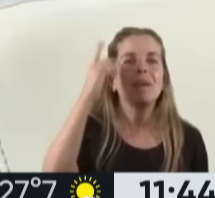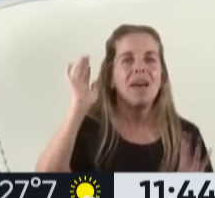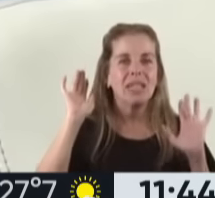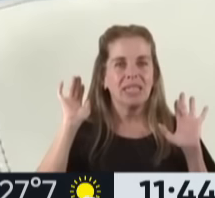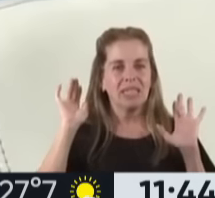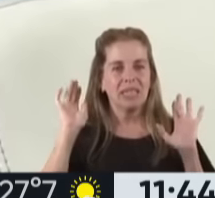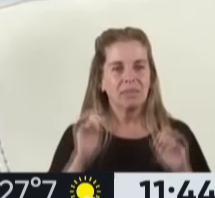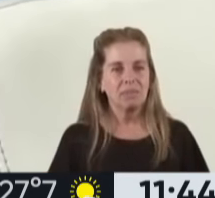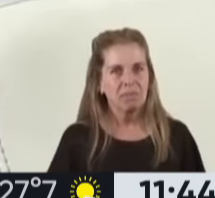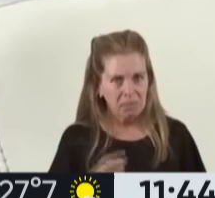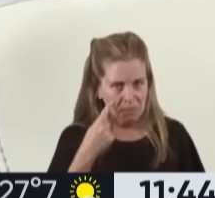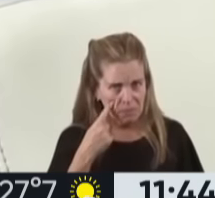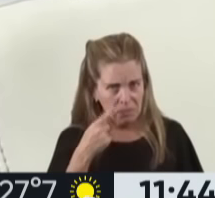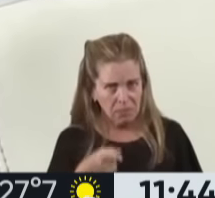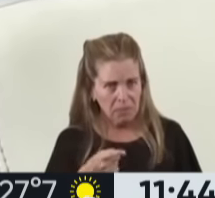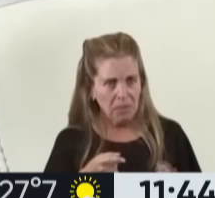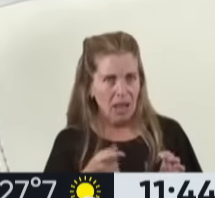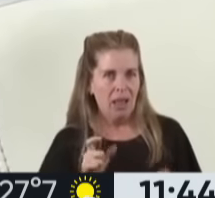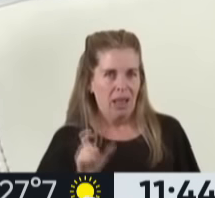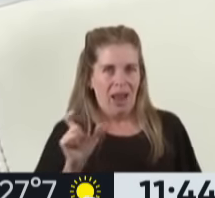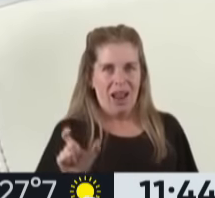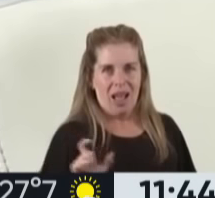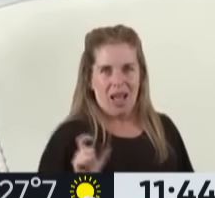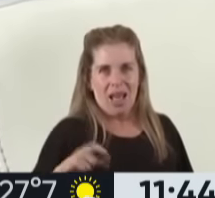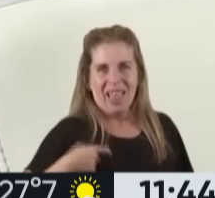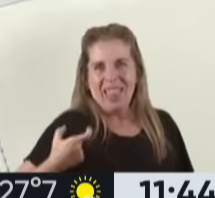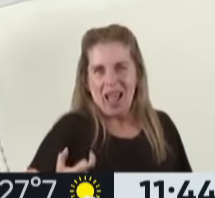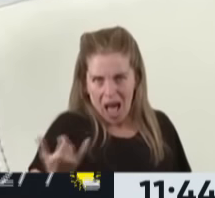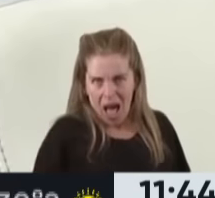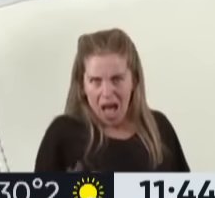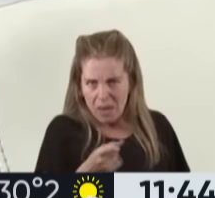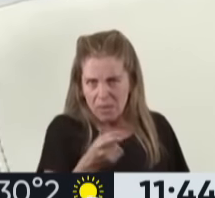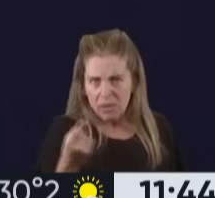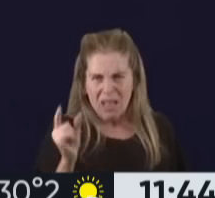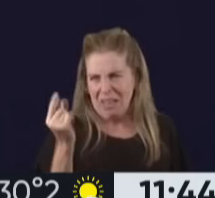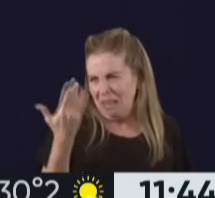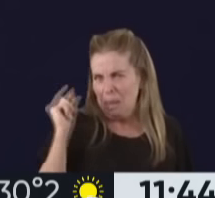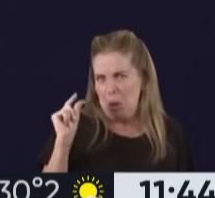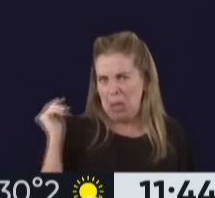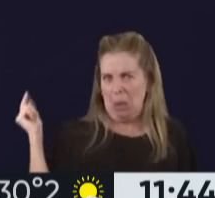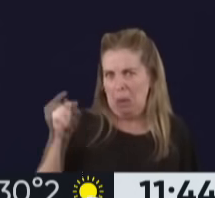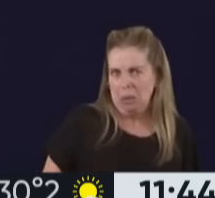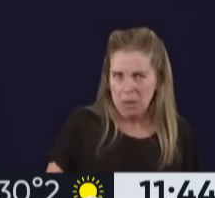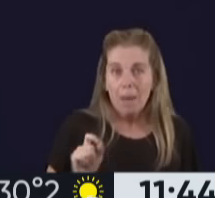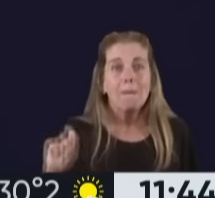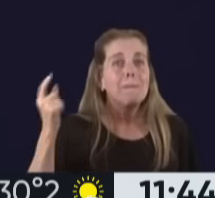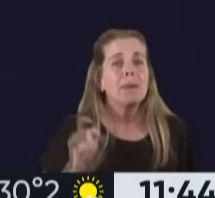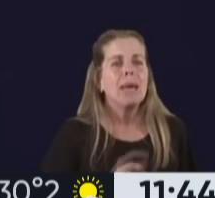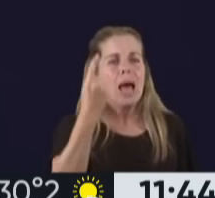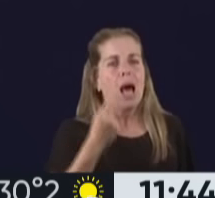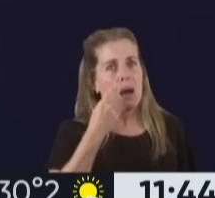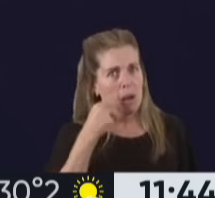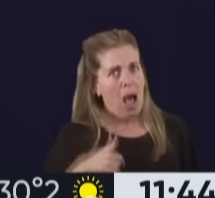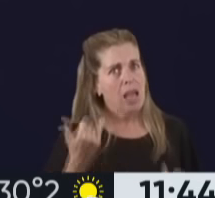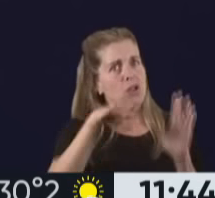habías venido? ¿Estás acreditada desde cuándo? Hace poquito. Estoy recién llegada. ¿Está la norma esa que dice que los que no vienen a la conferencia hay